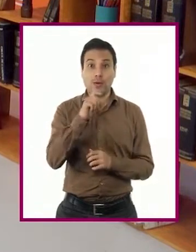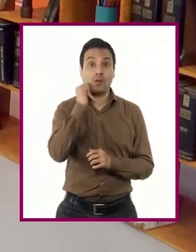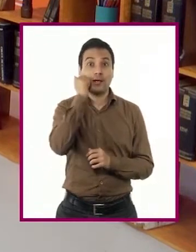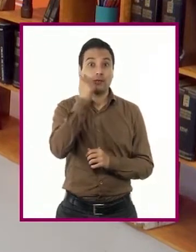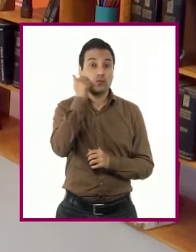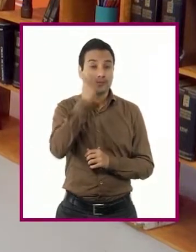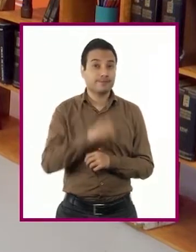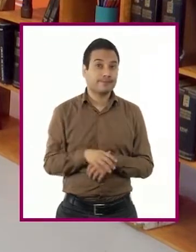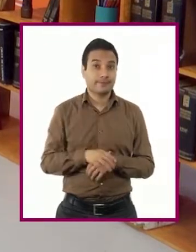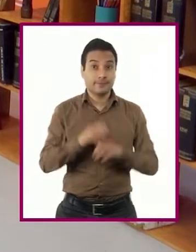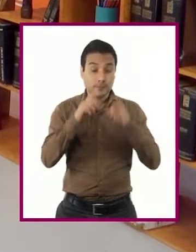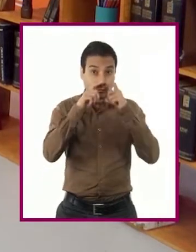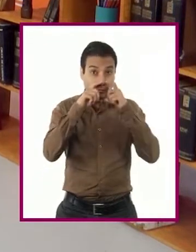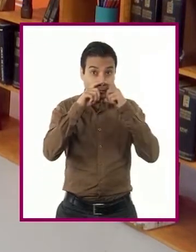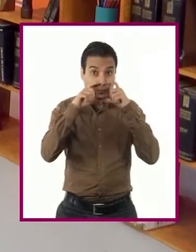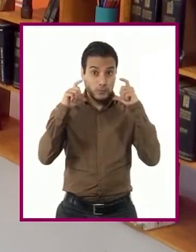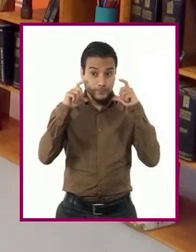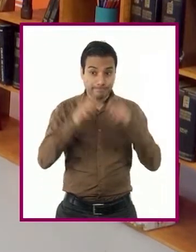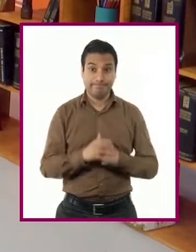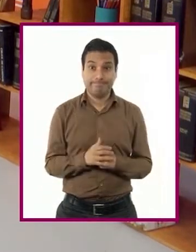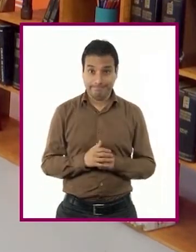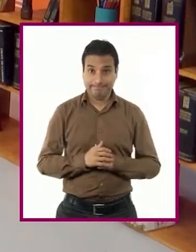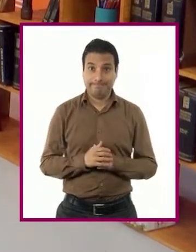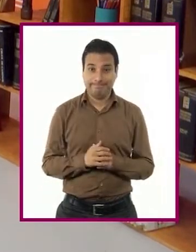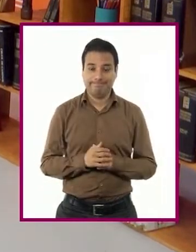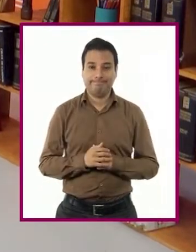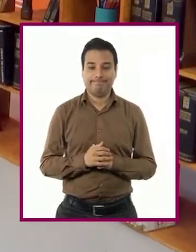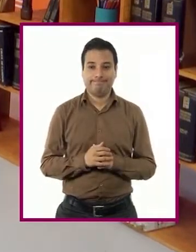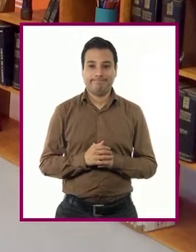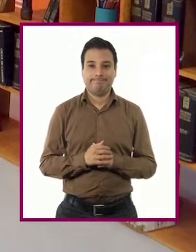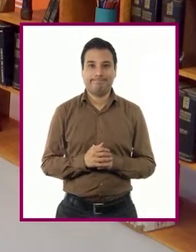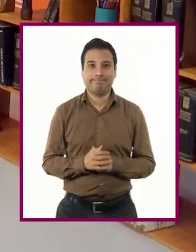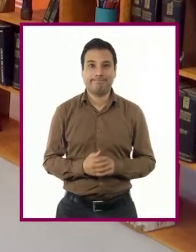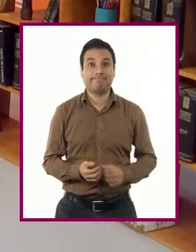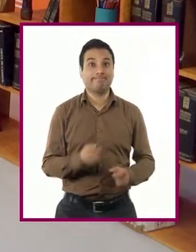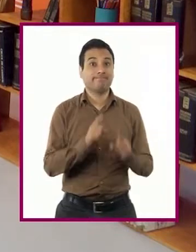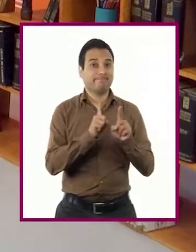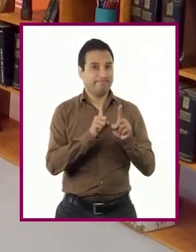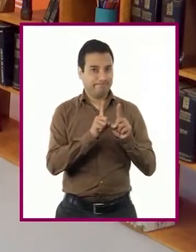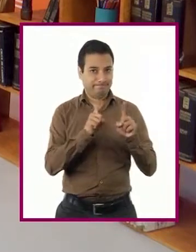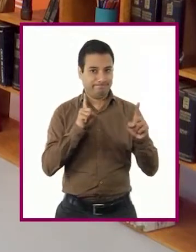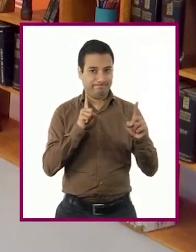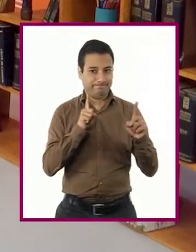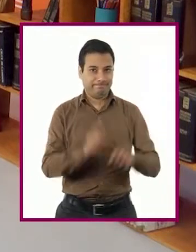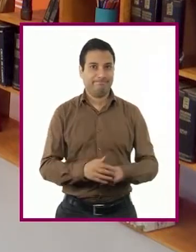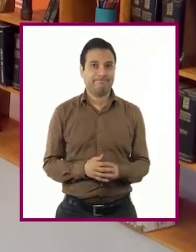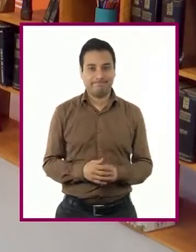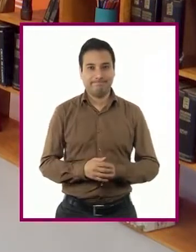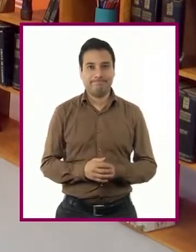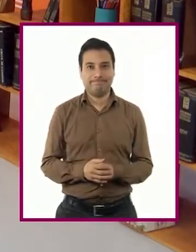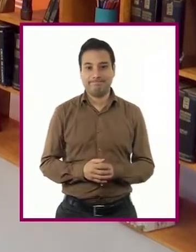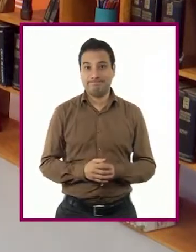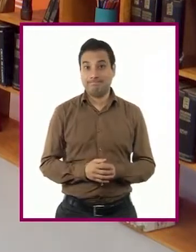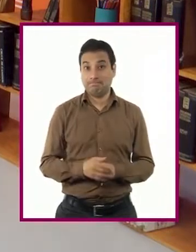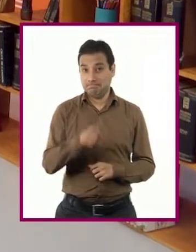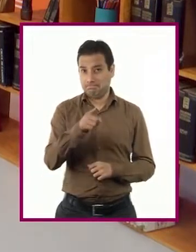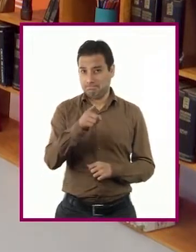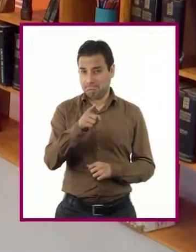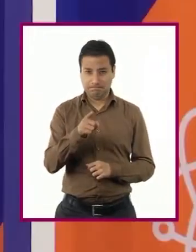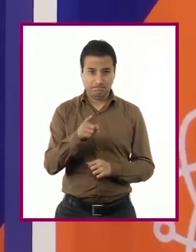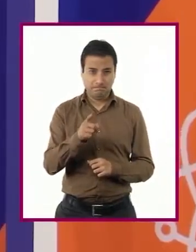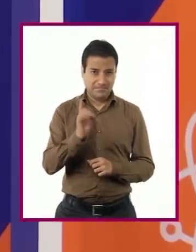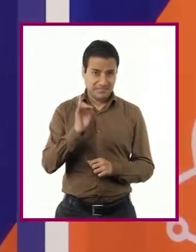usando el cubrebocas adecuadamente, de forma que proteja nariz y boca, y guardar y pedir la sana distancia. Además, ¿ya hicieron algo